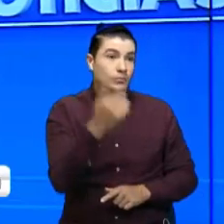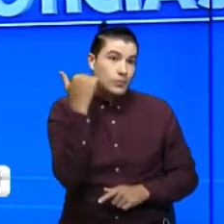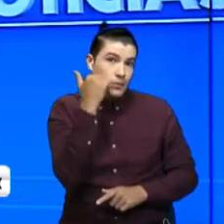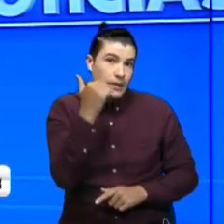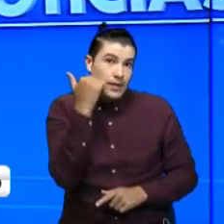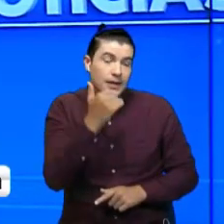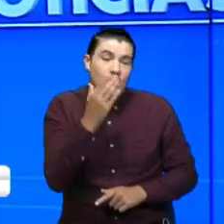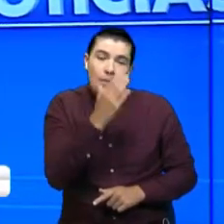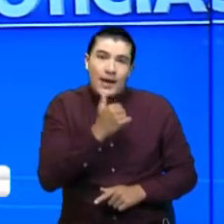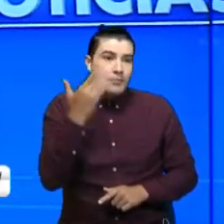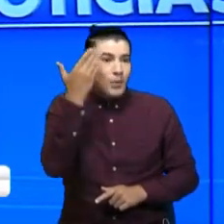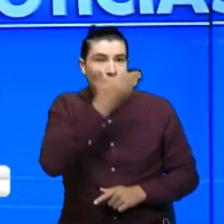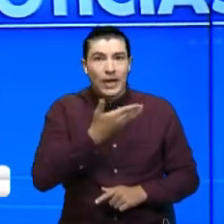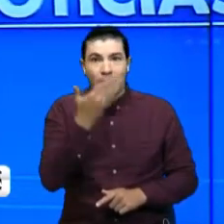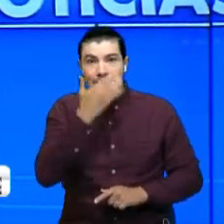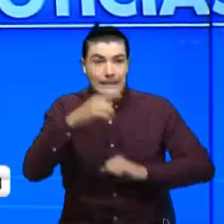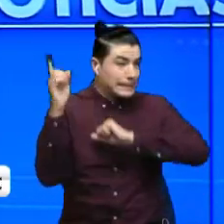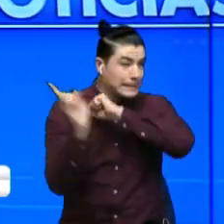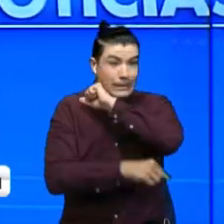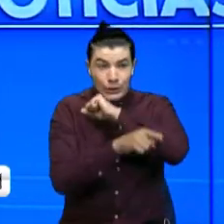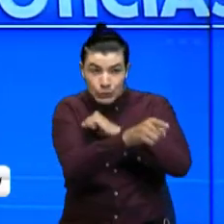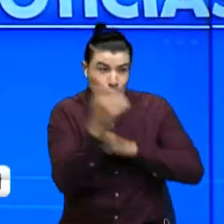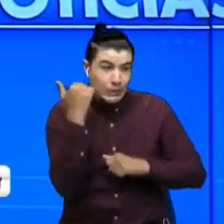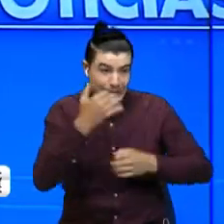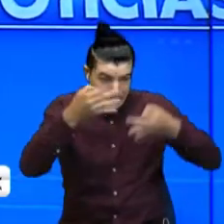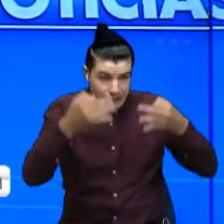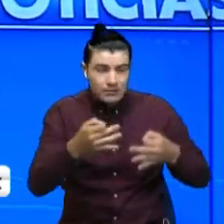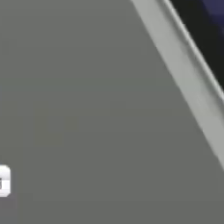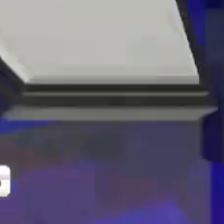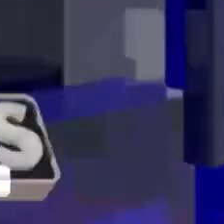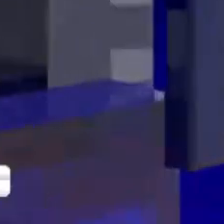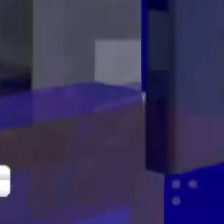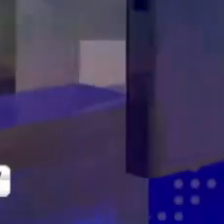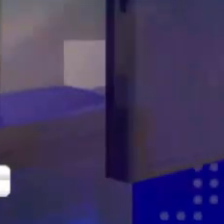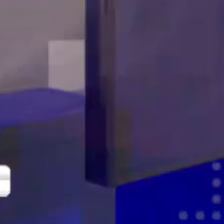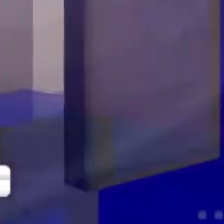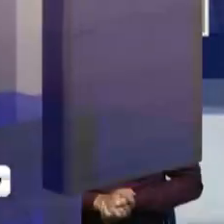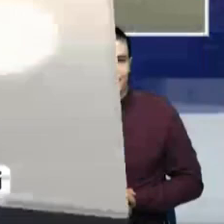términos eduard pinillo usted tiene la ampliación de esta información adelante